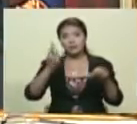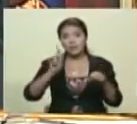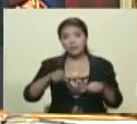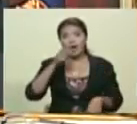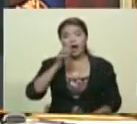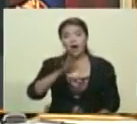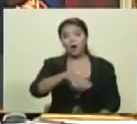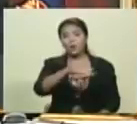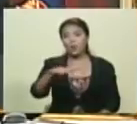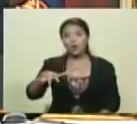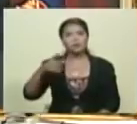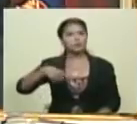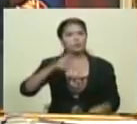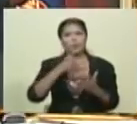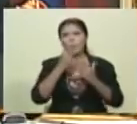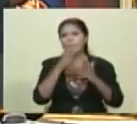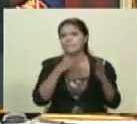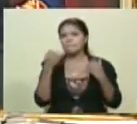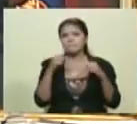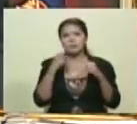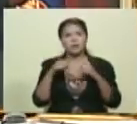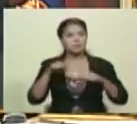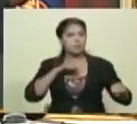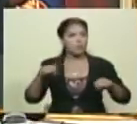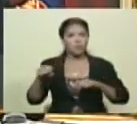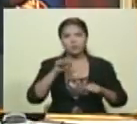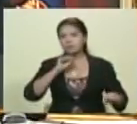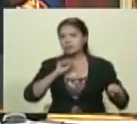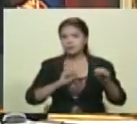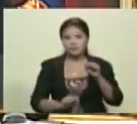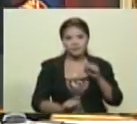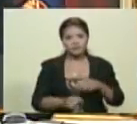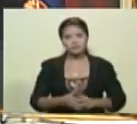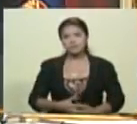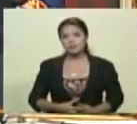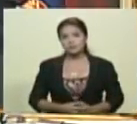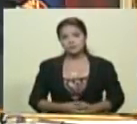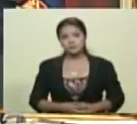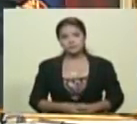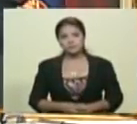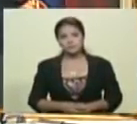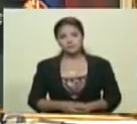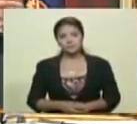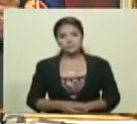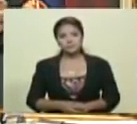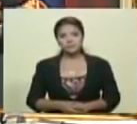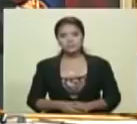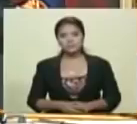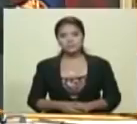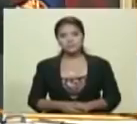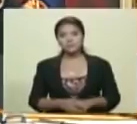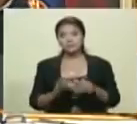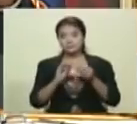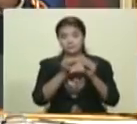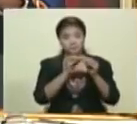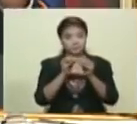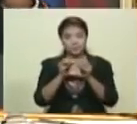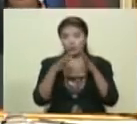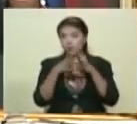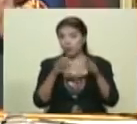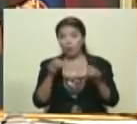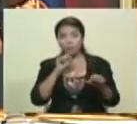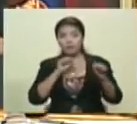a tono todos los planes de movilización, de defensa, poniendo a tono y afinando todas las armas de